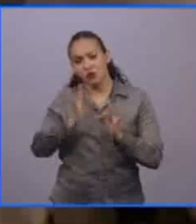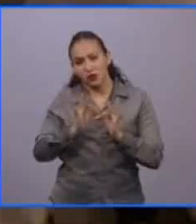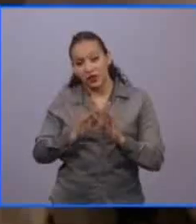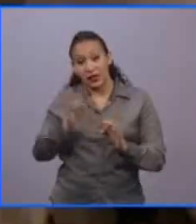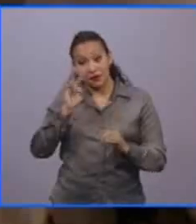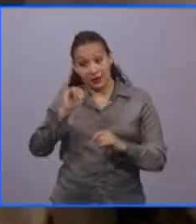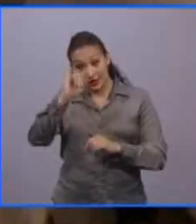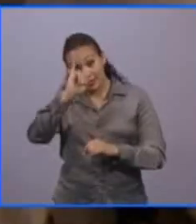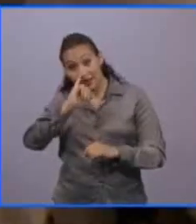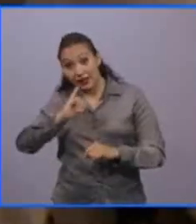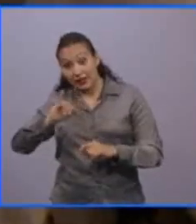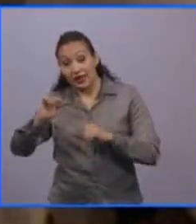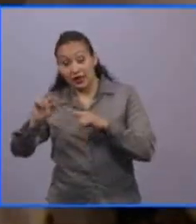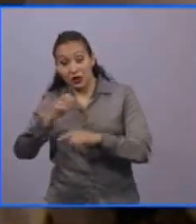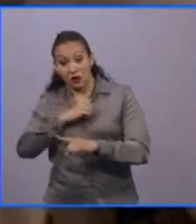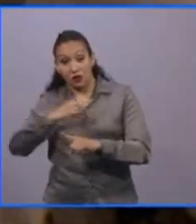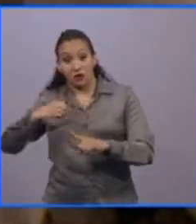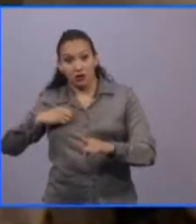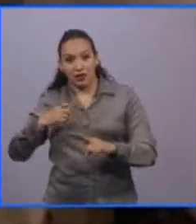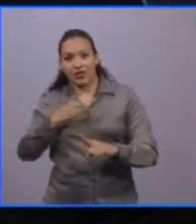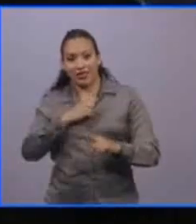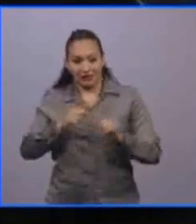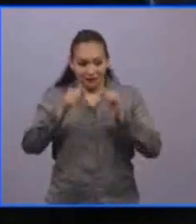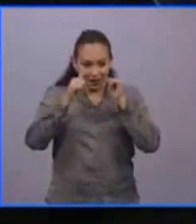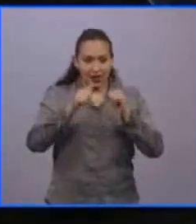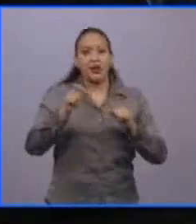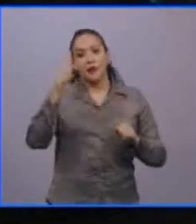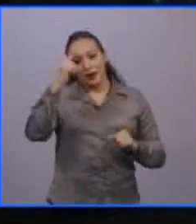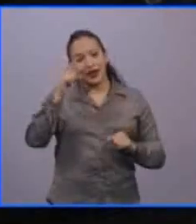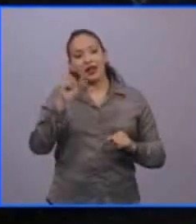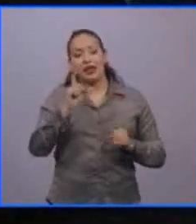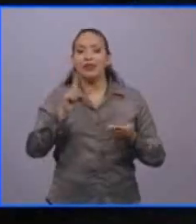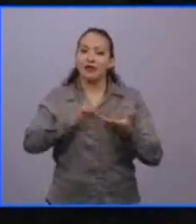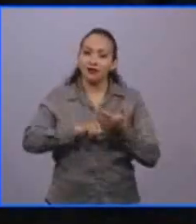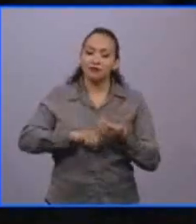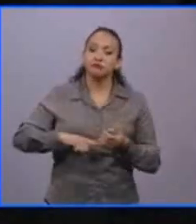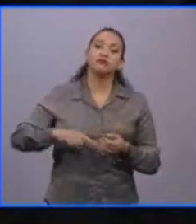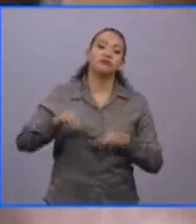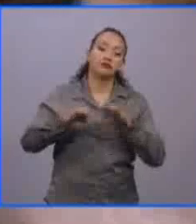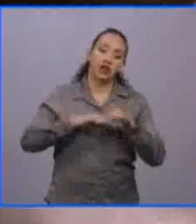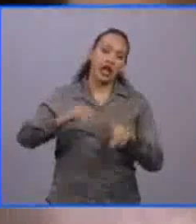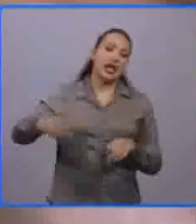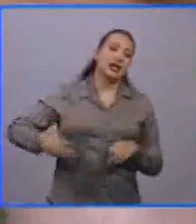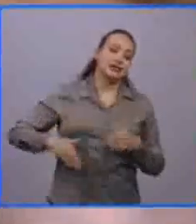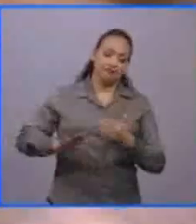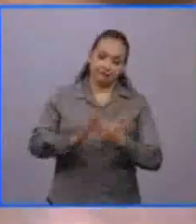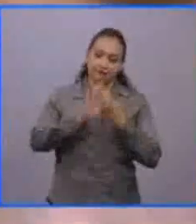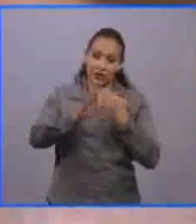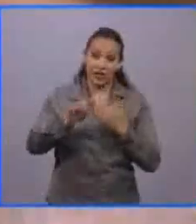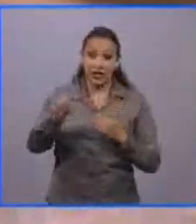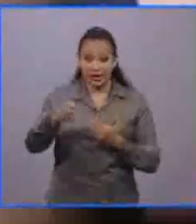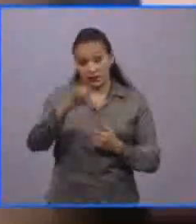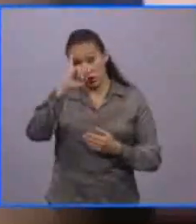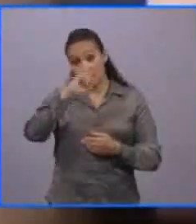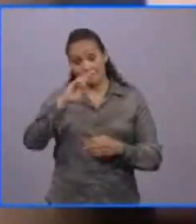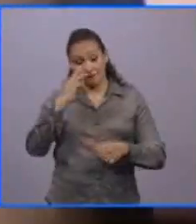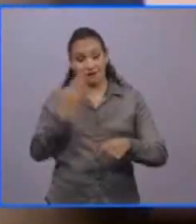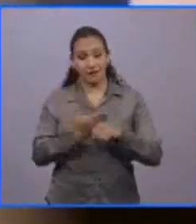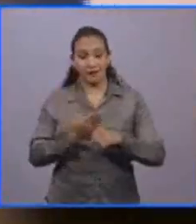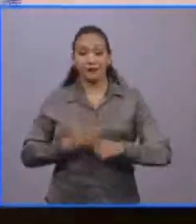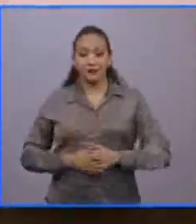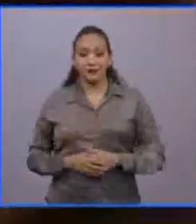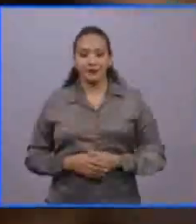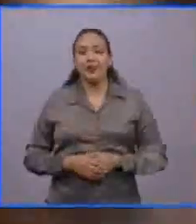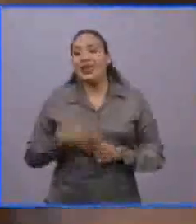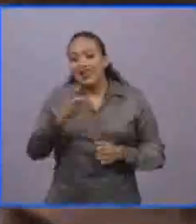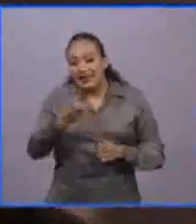parte patronal está obligada a evitar los riesgos de trabajo en términos de la hipótesis a que se refiere el propio precepto, pues solo